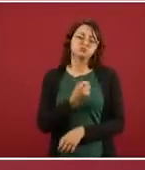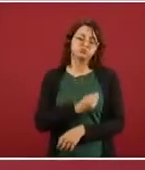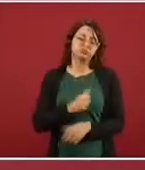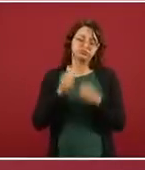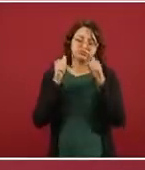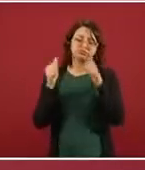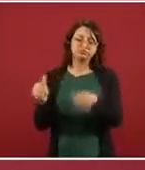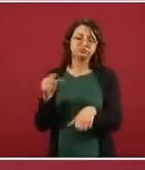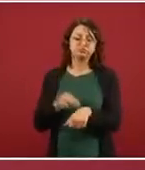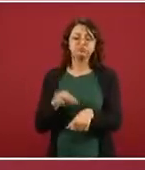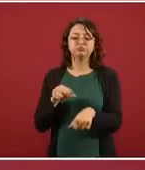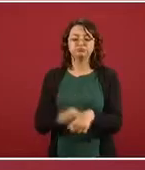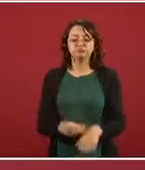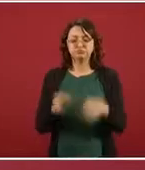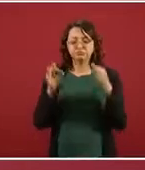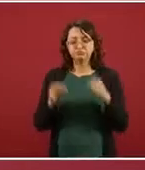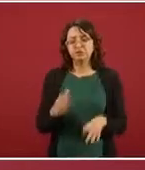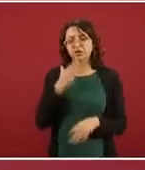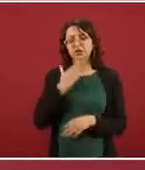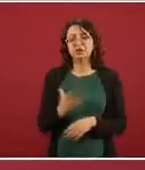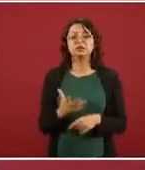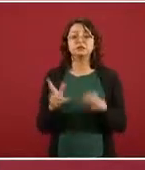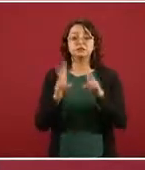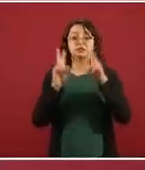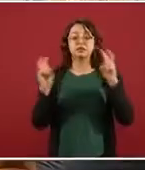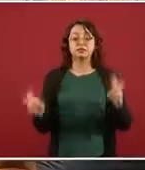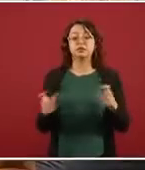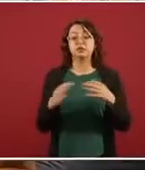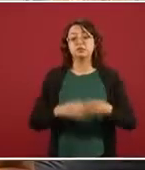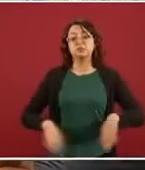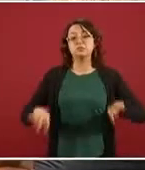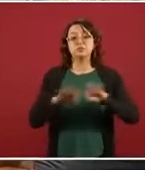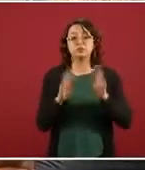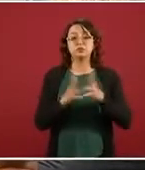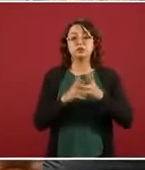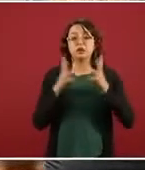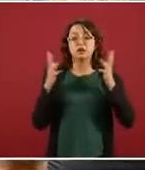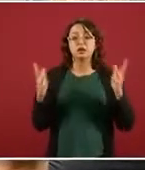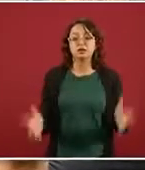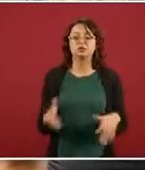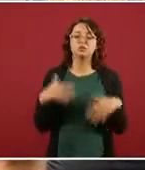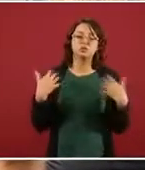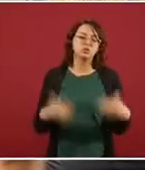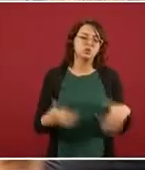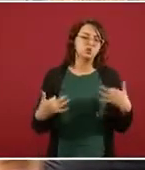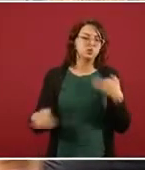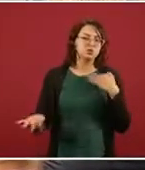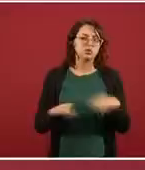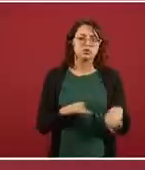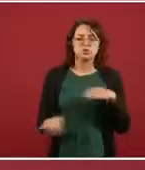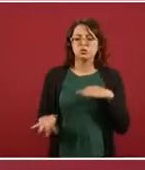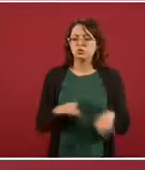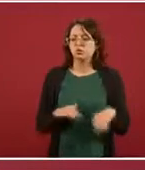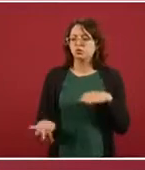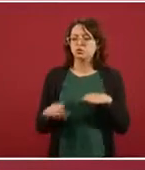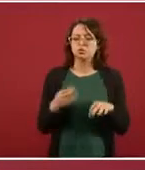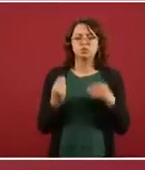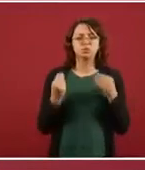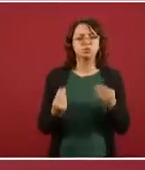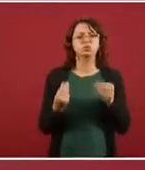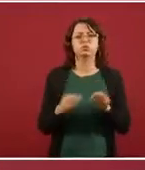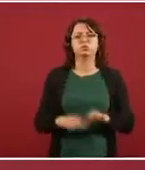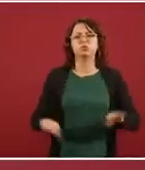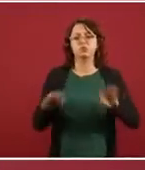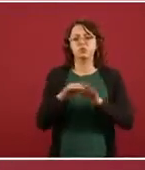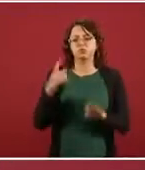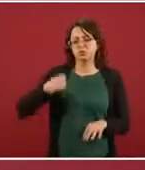esta tarea es muy grande, como lo ha dicho el señor presidente, es una labor humana muy importante que a nosotros los